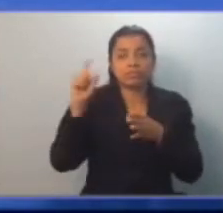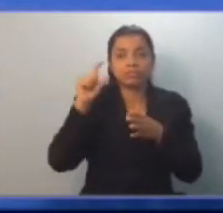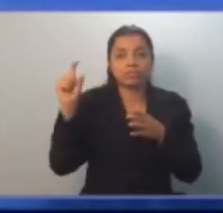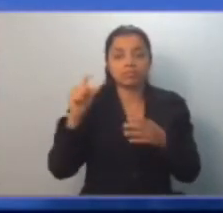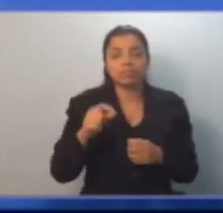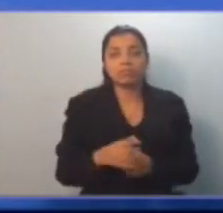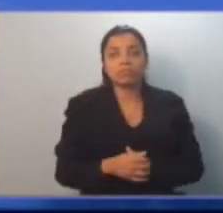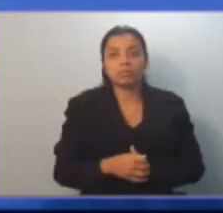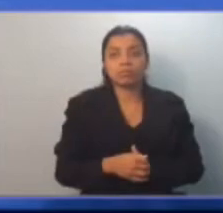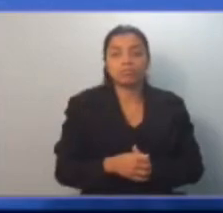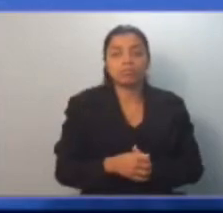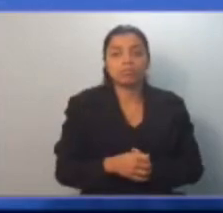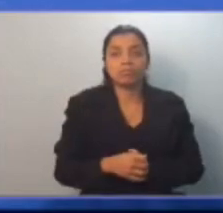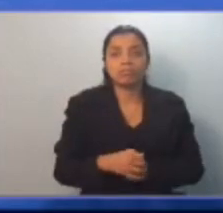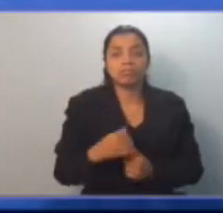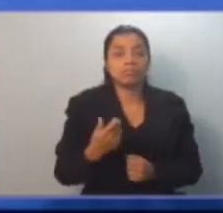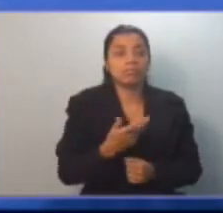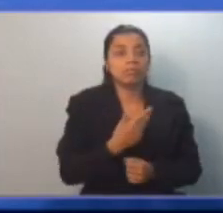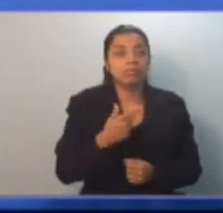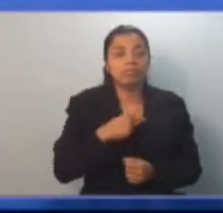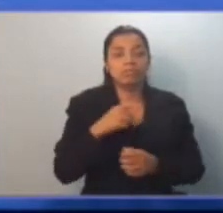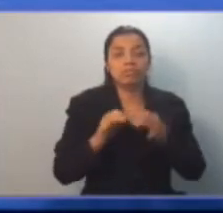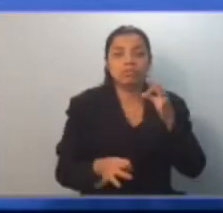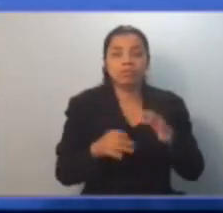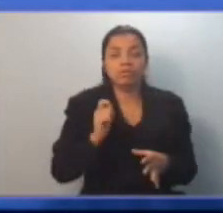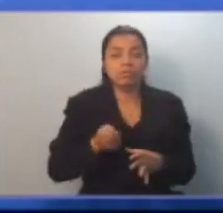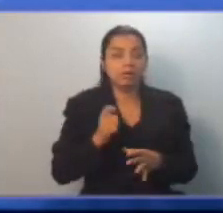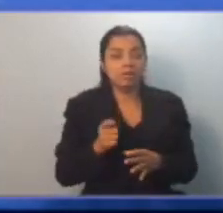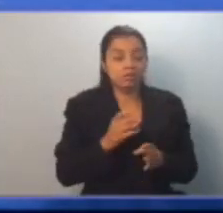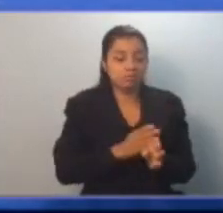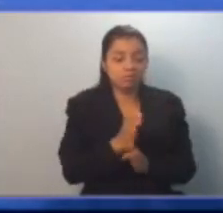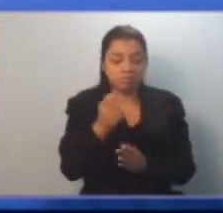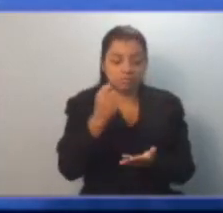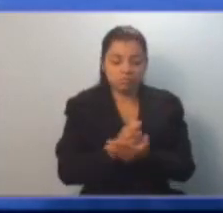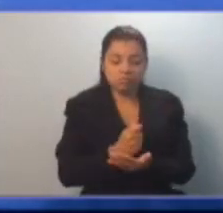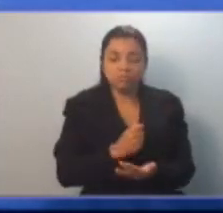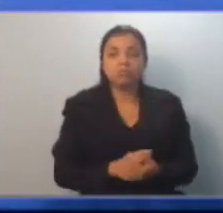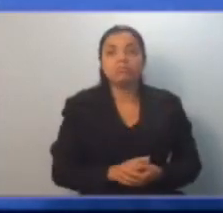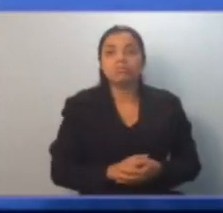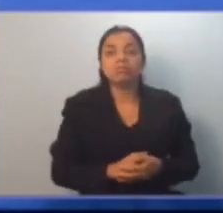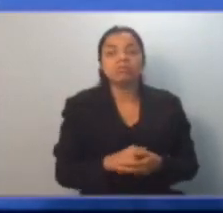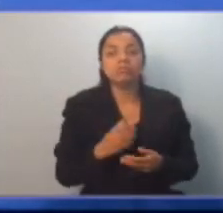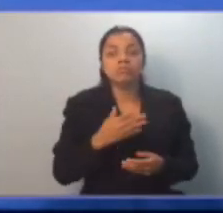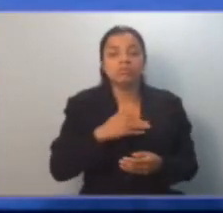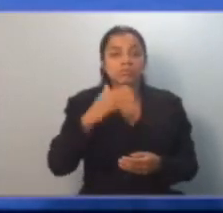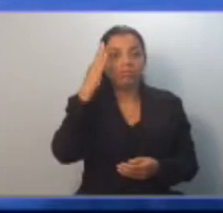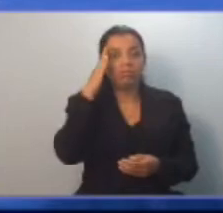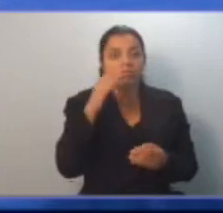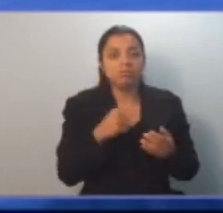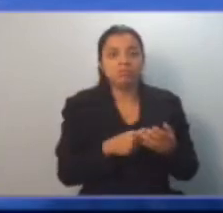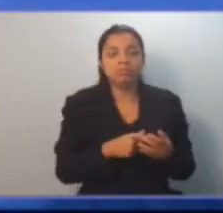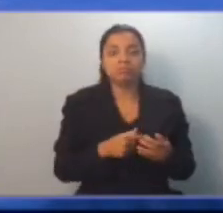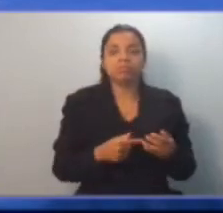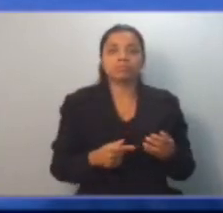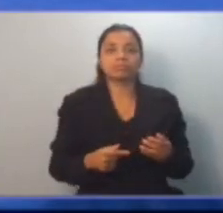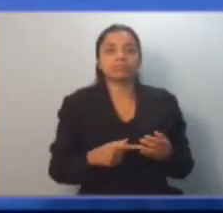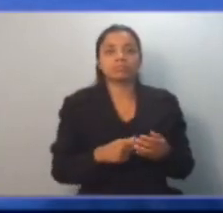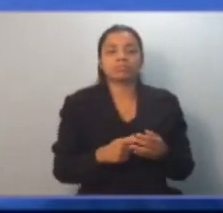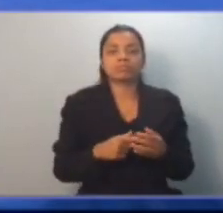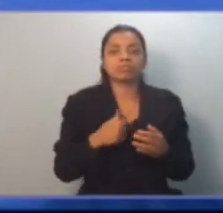Tenemos fortalecimiento de la sección de notariado. La sección de notariado se sabe que está centralizada. Yo considero que